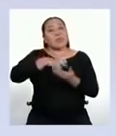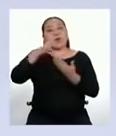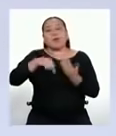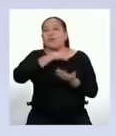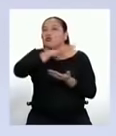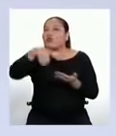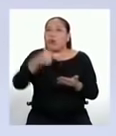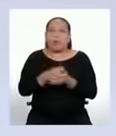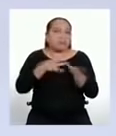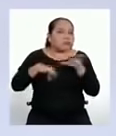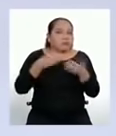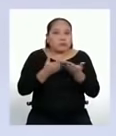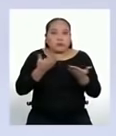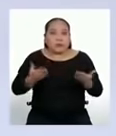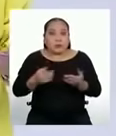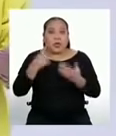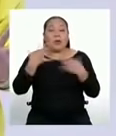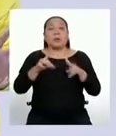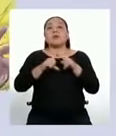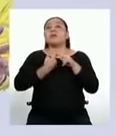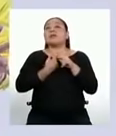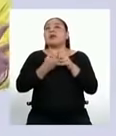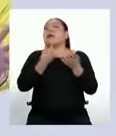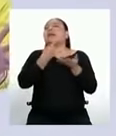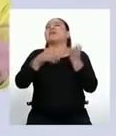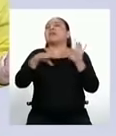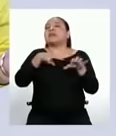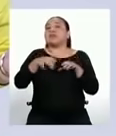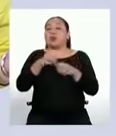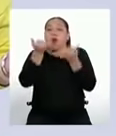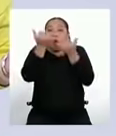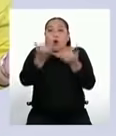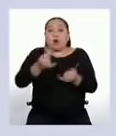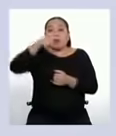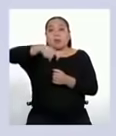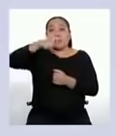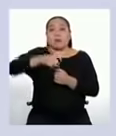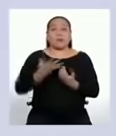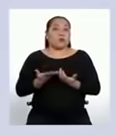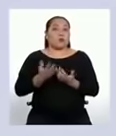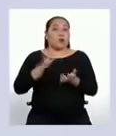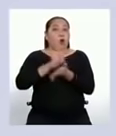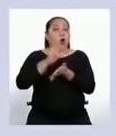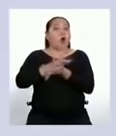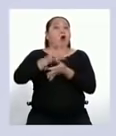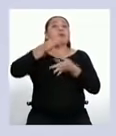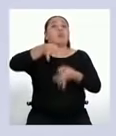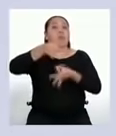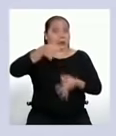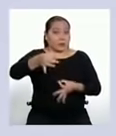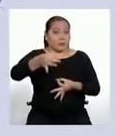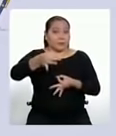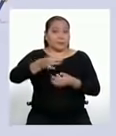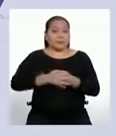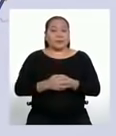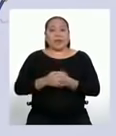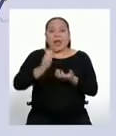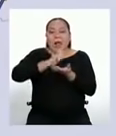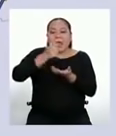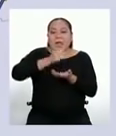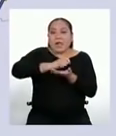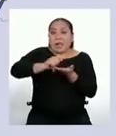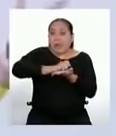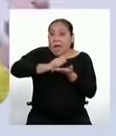nos ponemos en acción y vamos a empezar haciendo algunas actividades. Hoy necesitaremos hojas de papel, lápiz